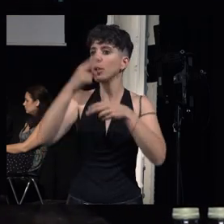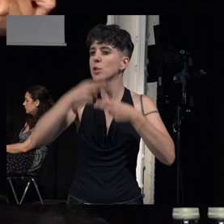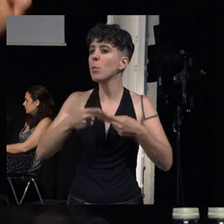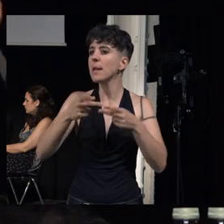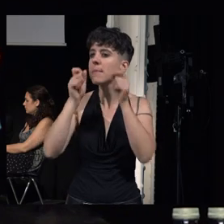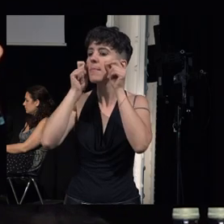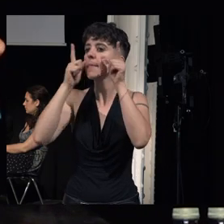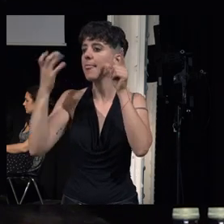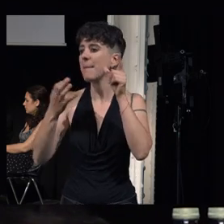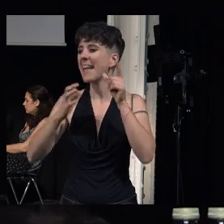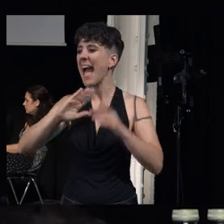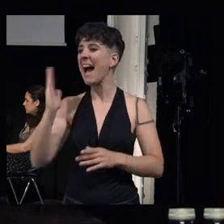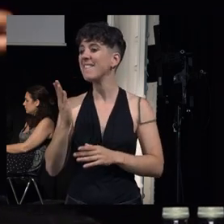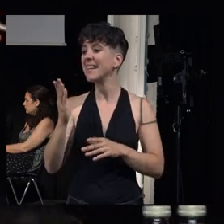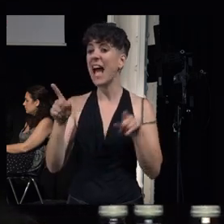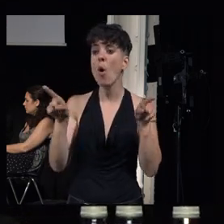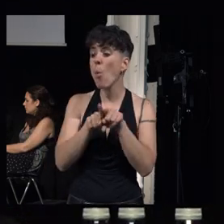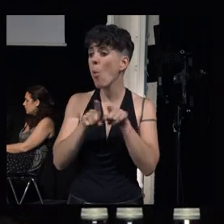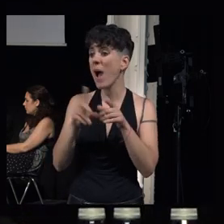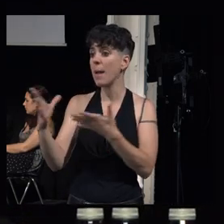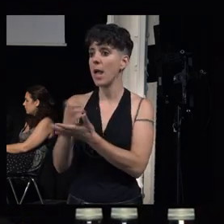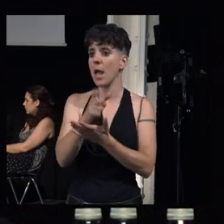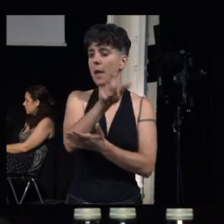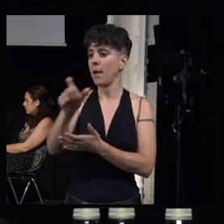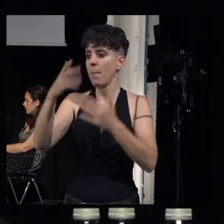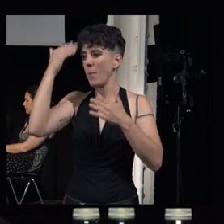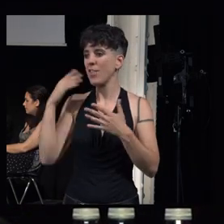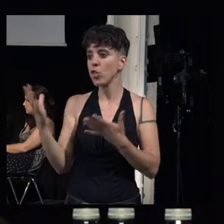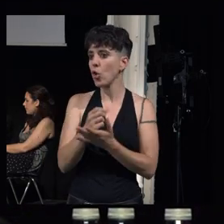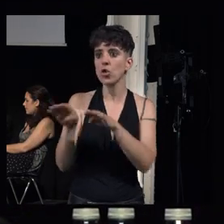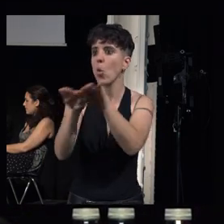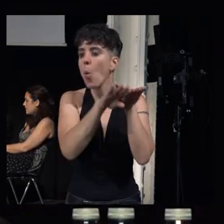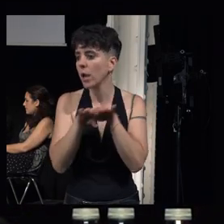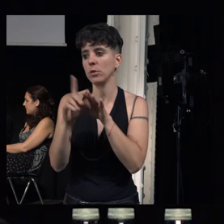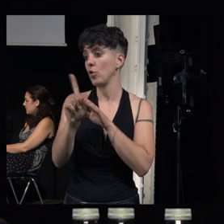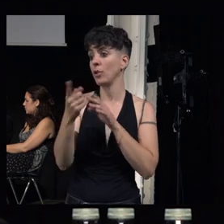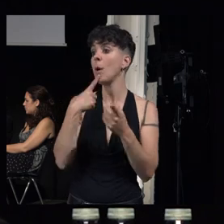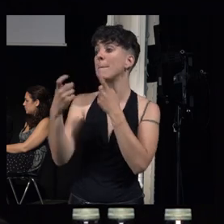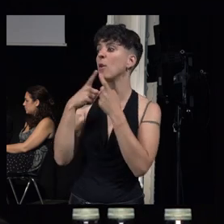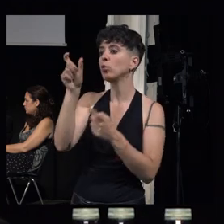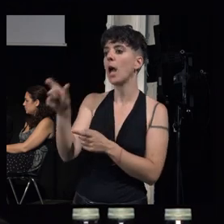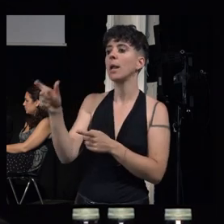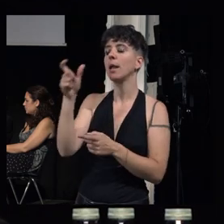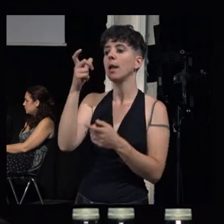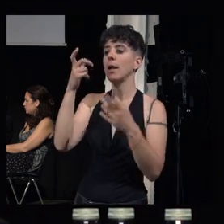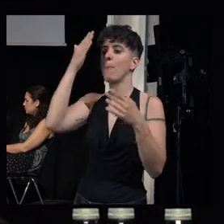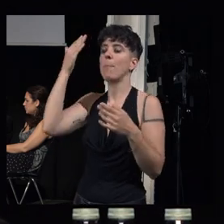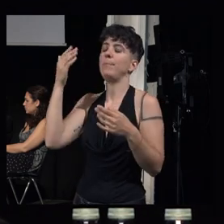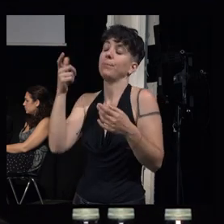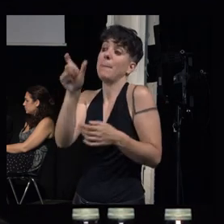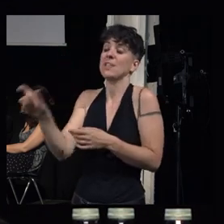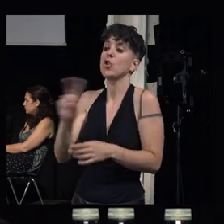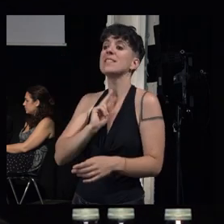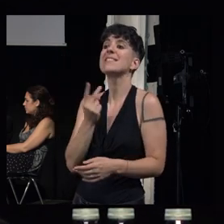no afecta igual a toda la población y que tendrán que mirar y preguntar a la población trans. En este caso, por poner un ejemplo, ¿vale?